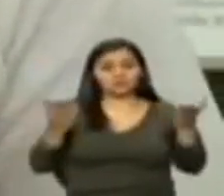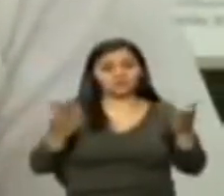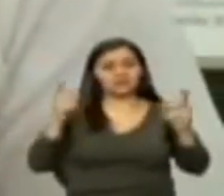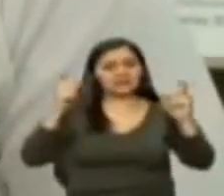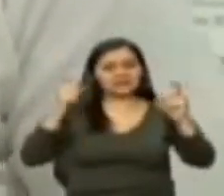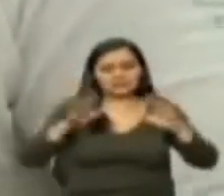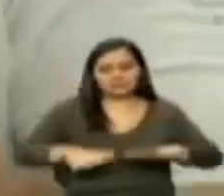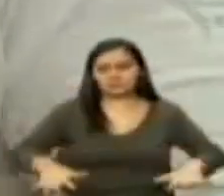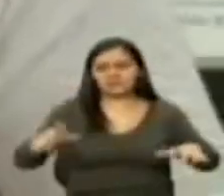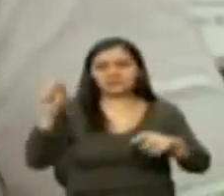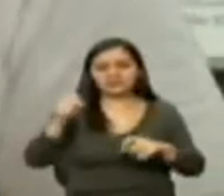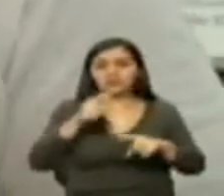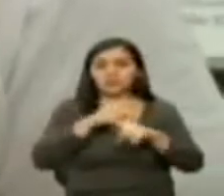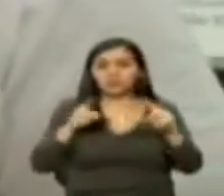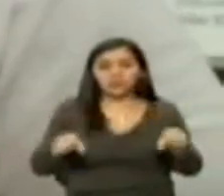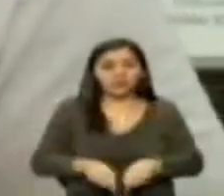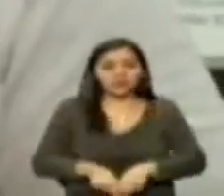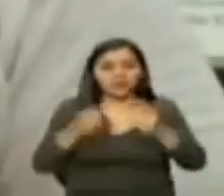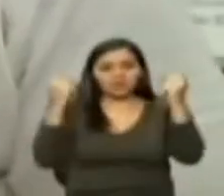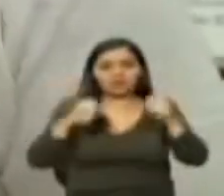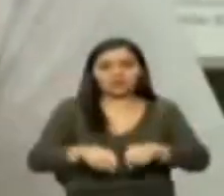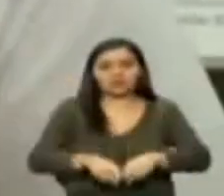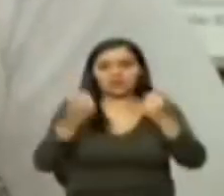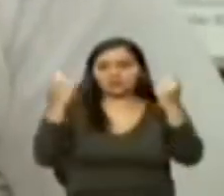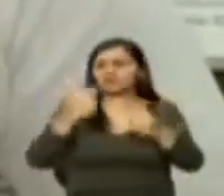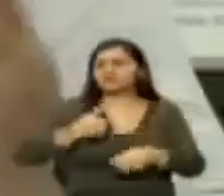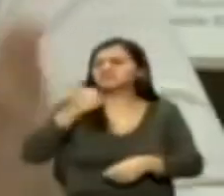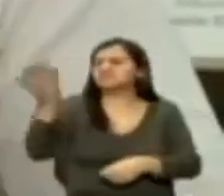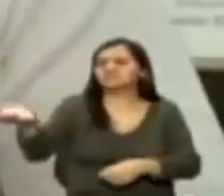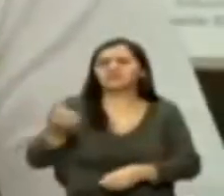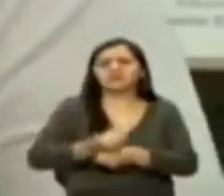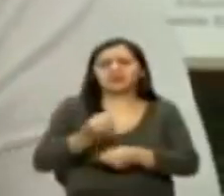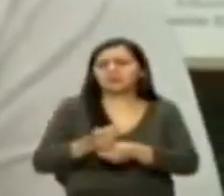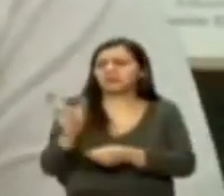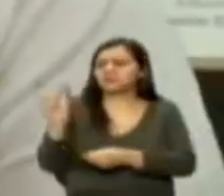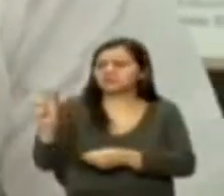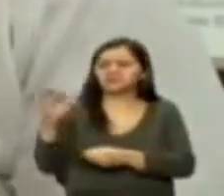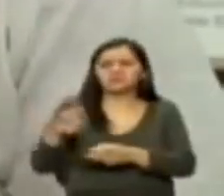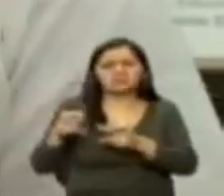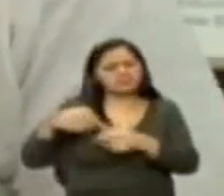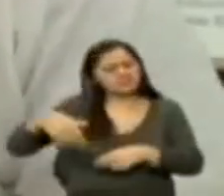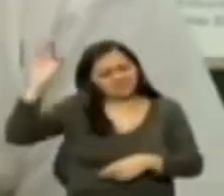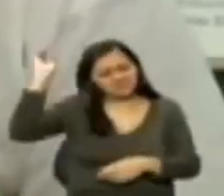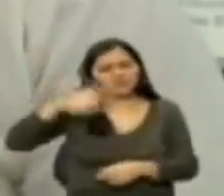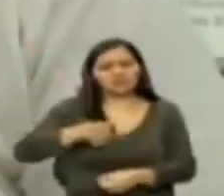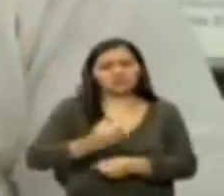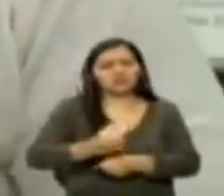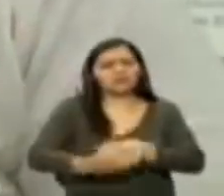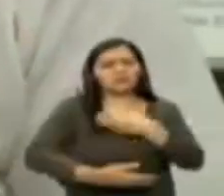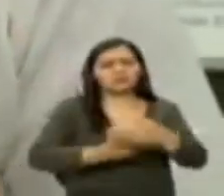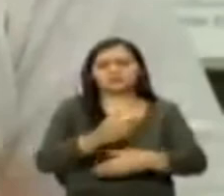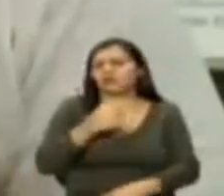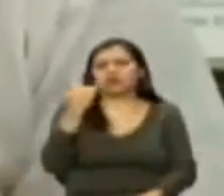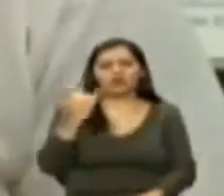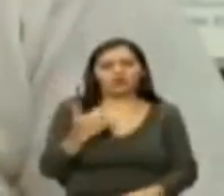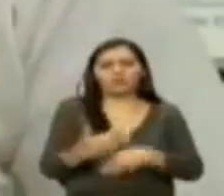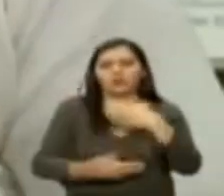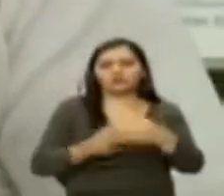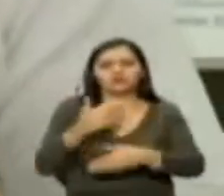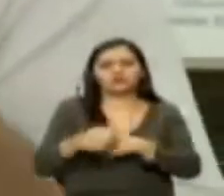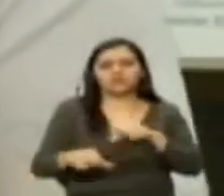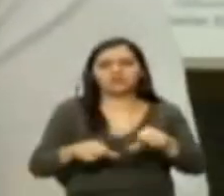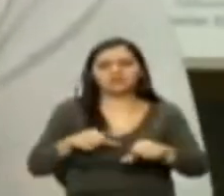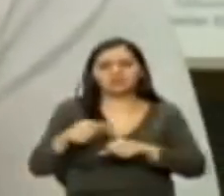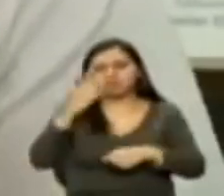la población, pero no se puede operar sin licencia ambiental. Estamos ya actuando de manera inmediata en procesos administrativos